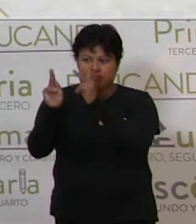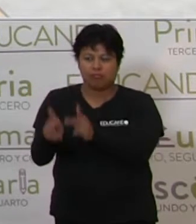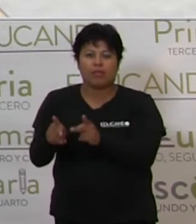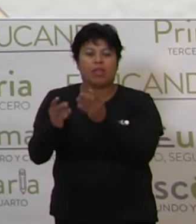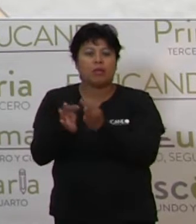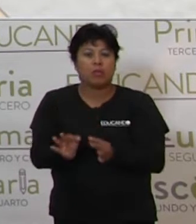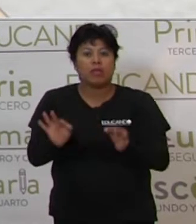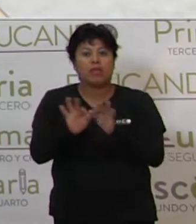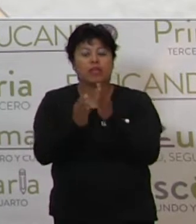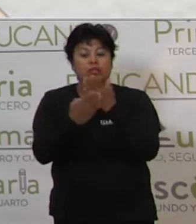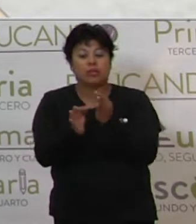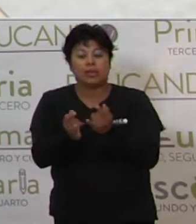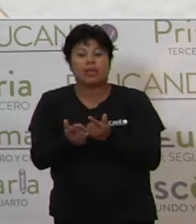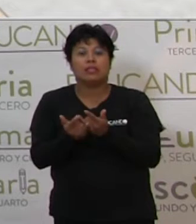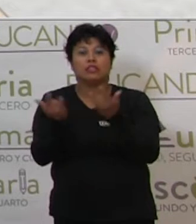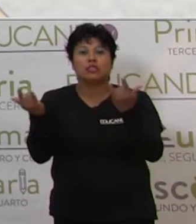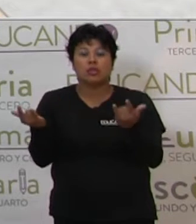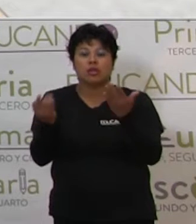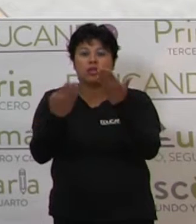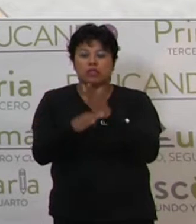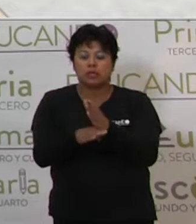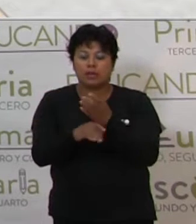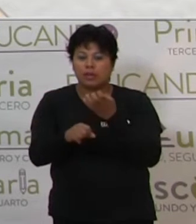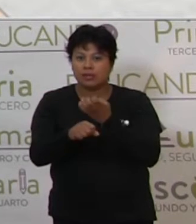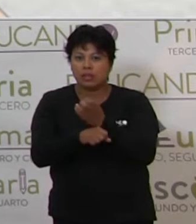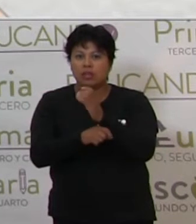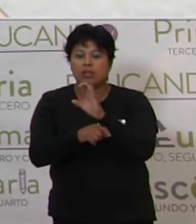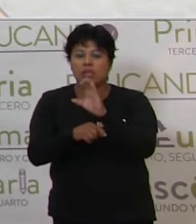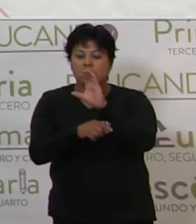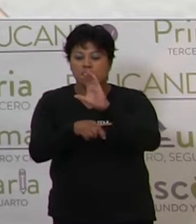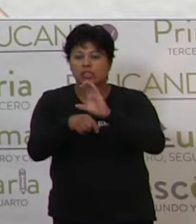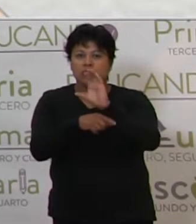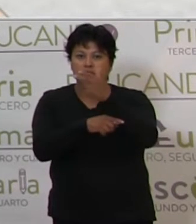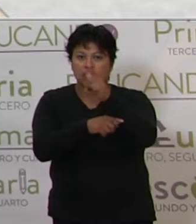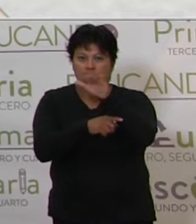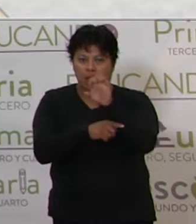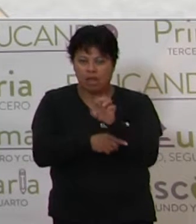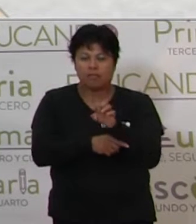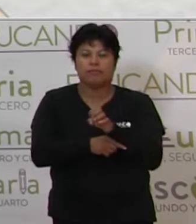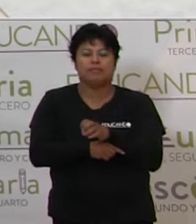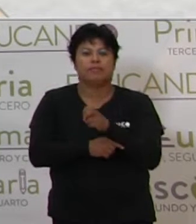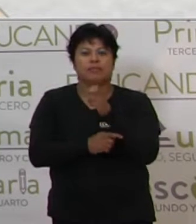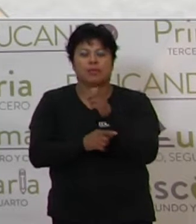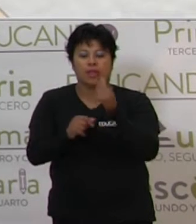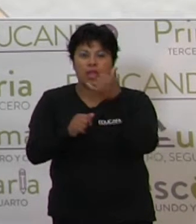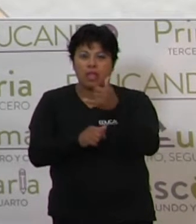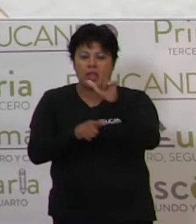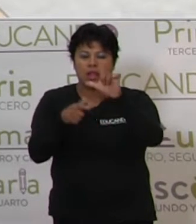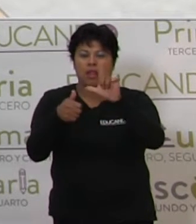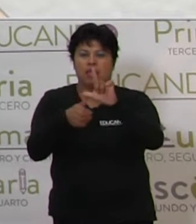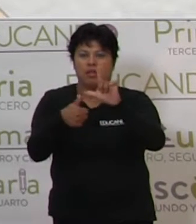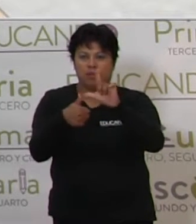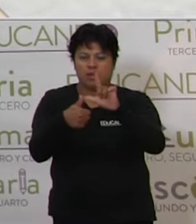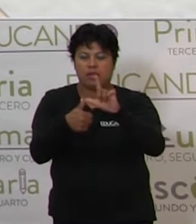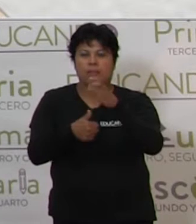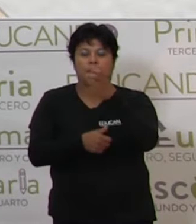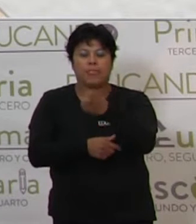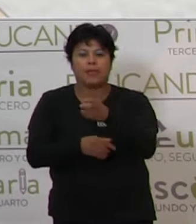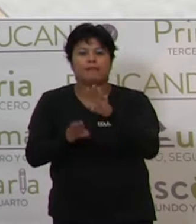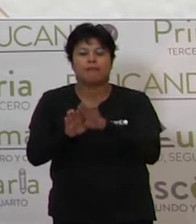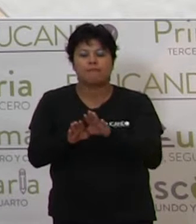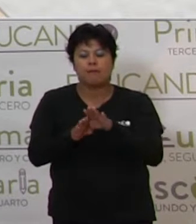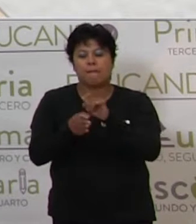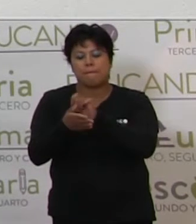de la historia de Chile y de Latinoamérica. Pero Isabel Allende tomó el rumbo de